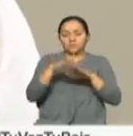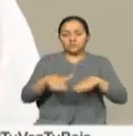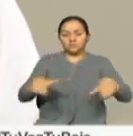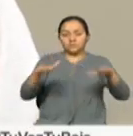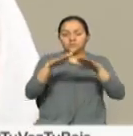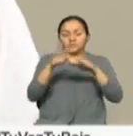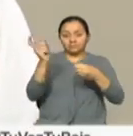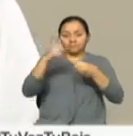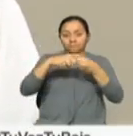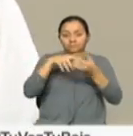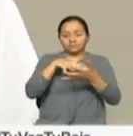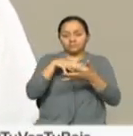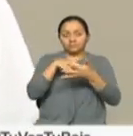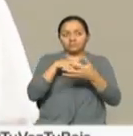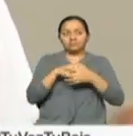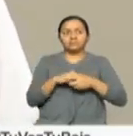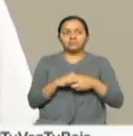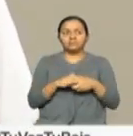114.